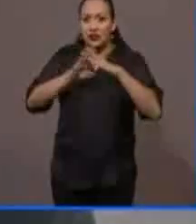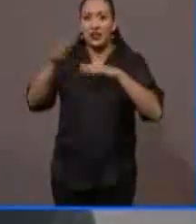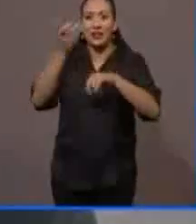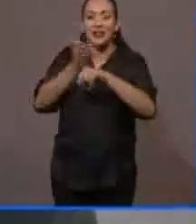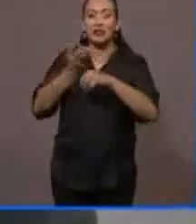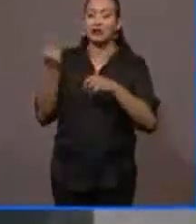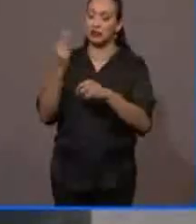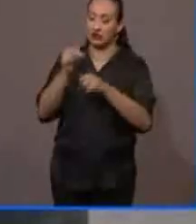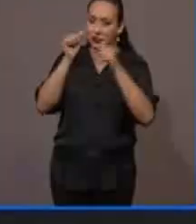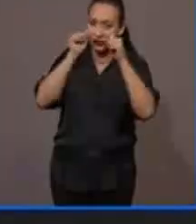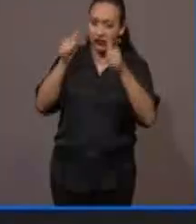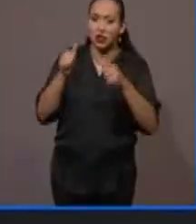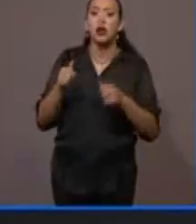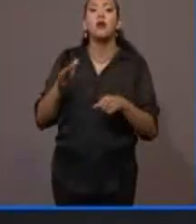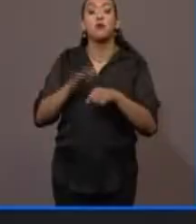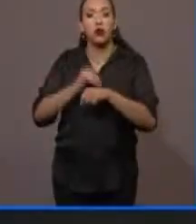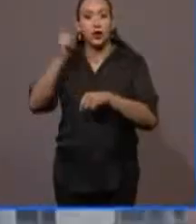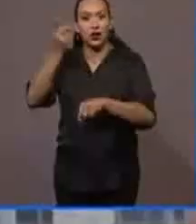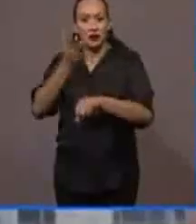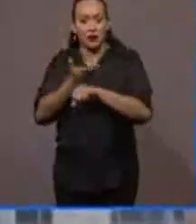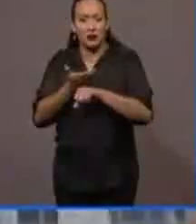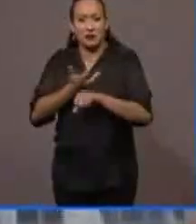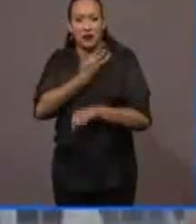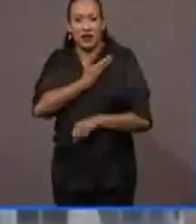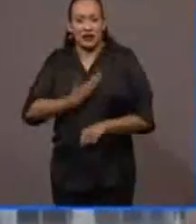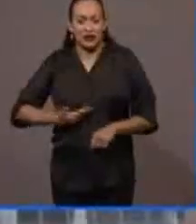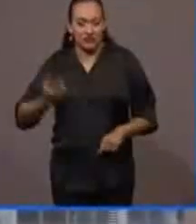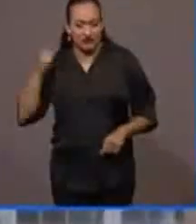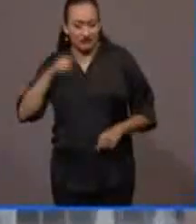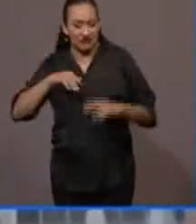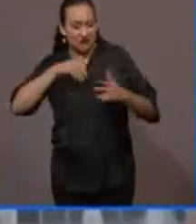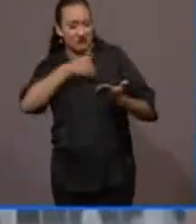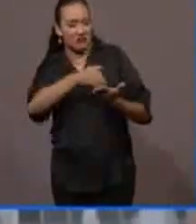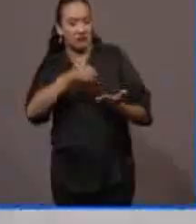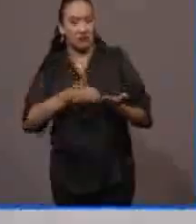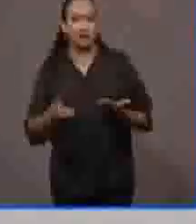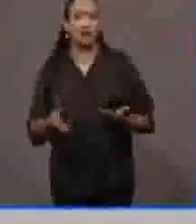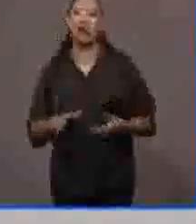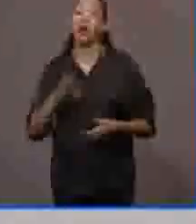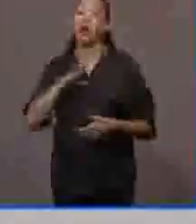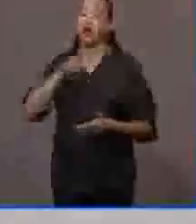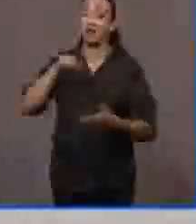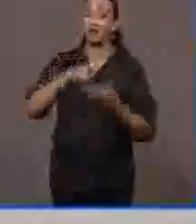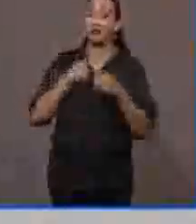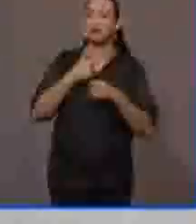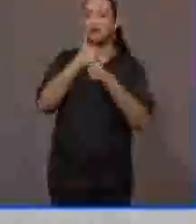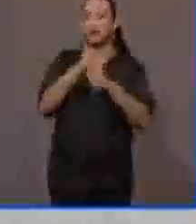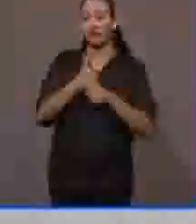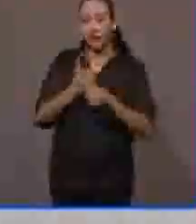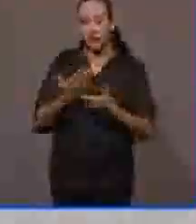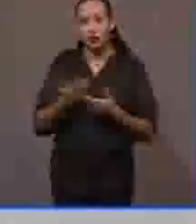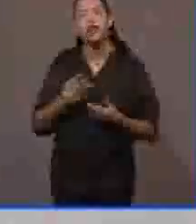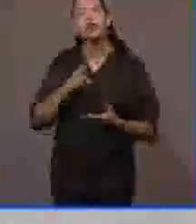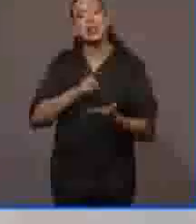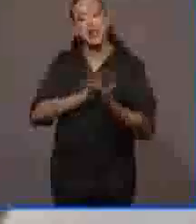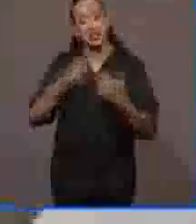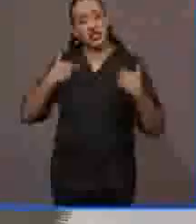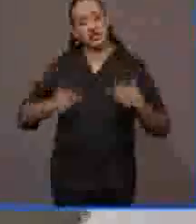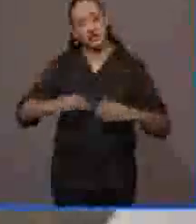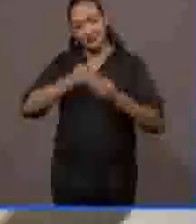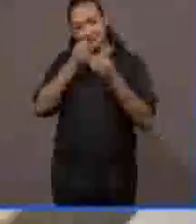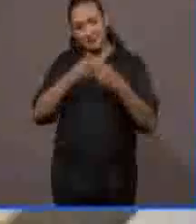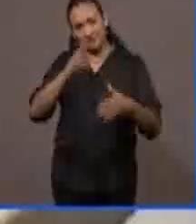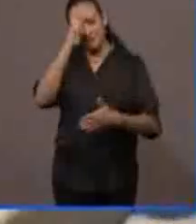urgentes derivadas de políticas migratorias restrictivas, escenarios de criminalización y constantes violaciones a los